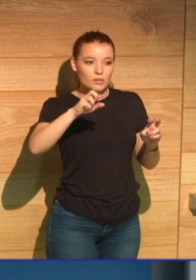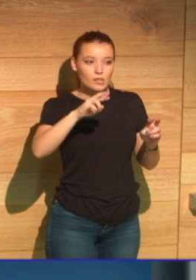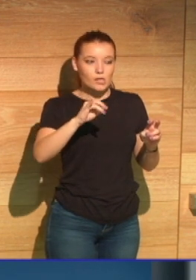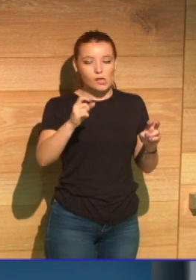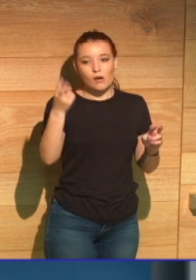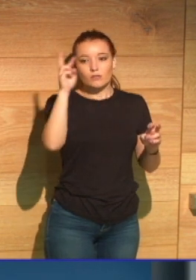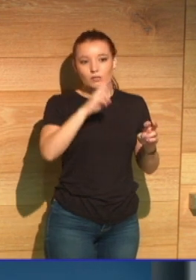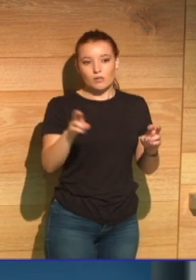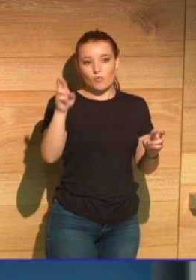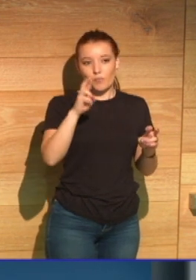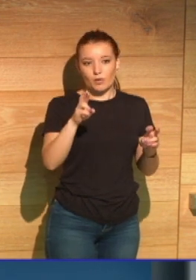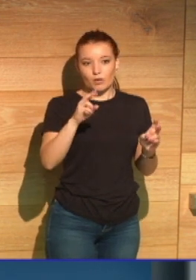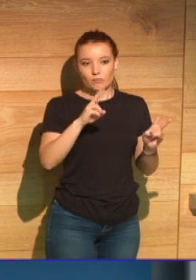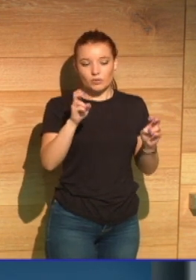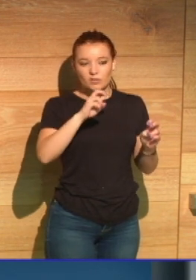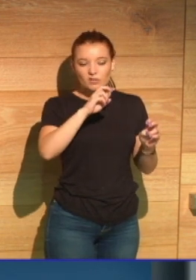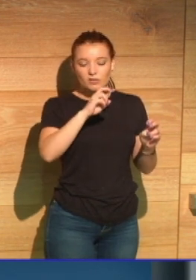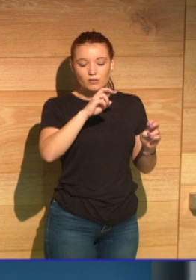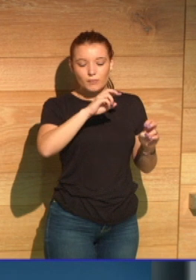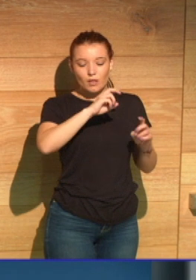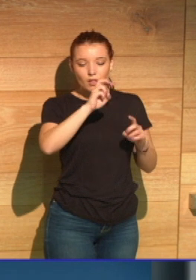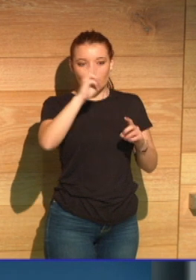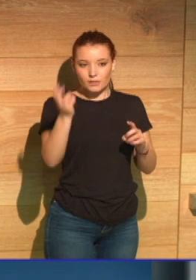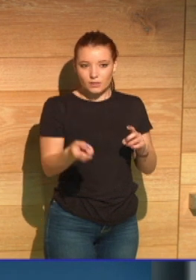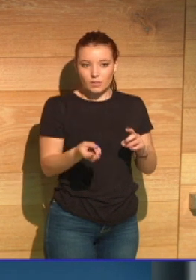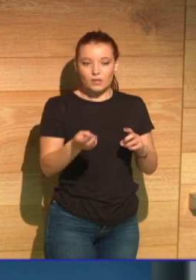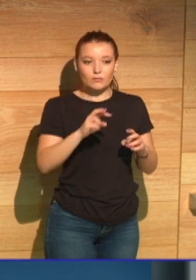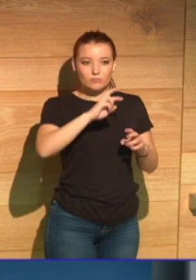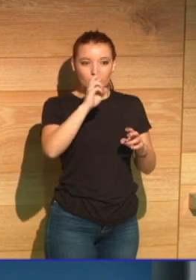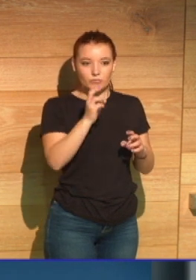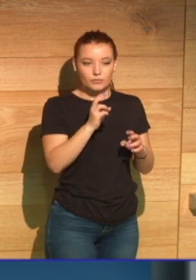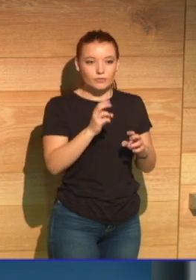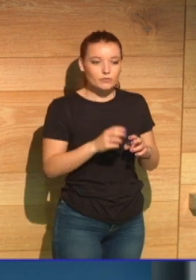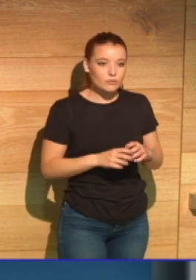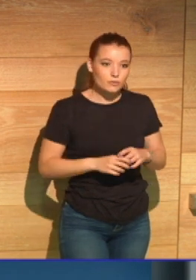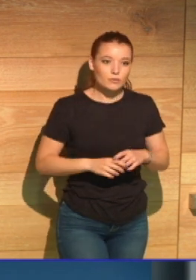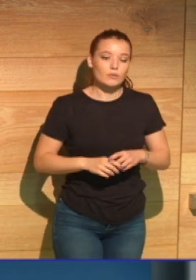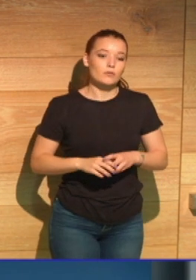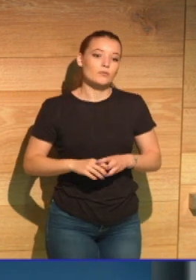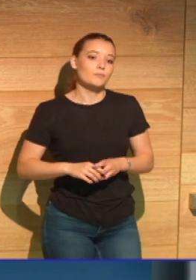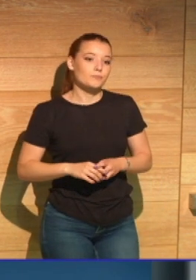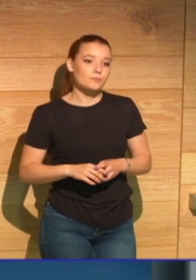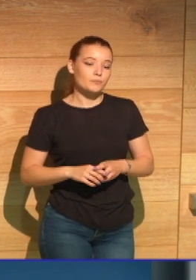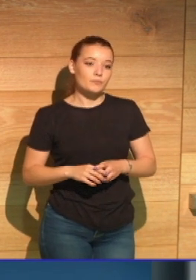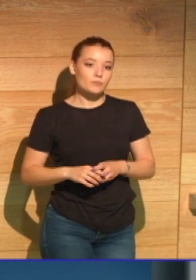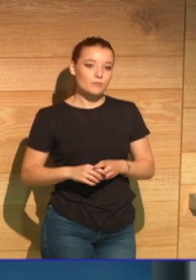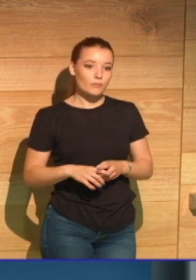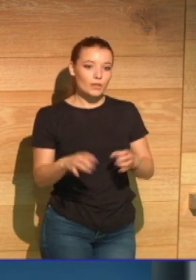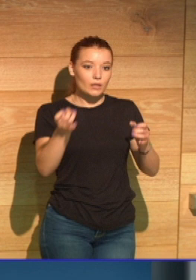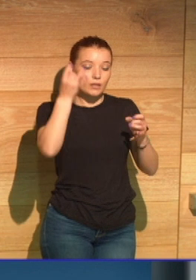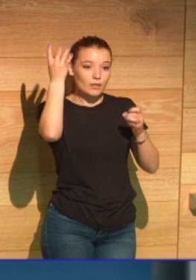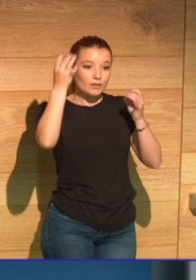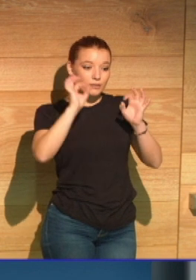con la diversidad y un poco con la inspiración, por ejemplo, del proyecto de ciencia abierta de la UNESCO. La idea de que la